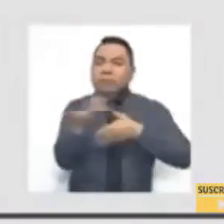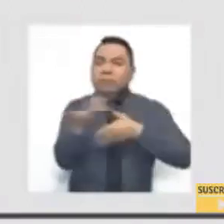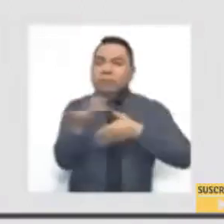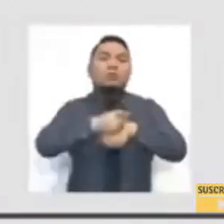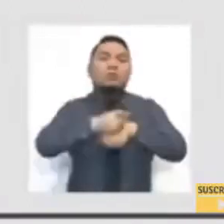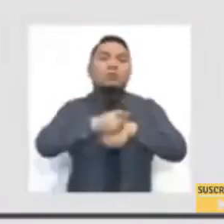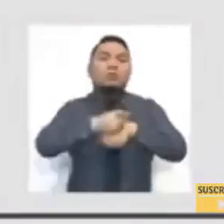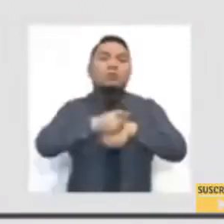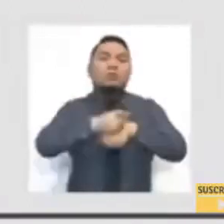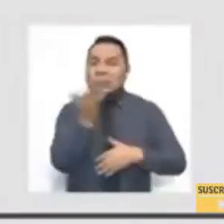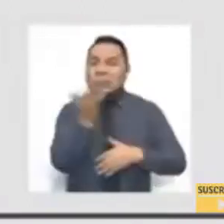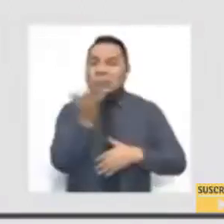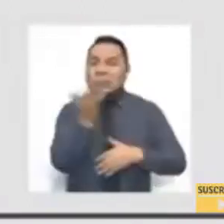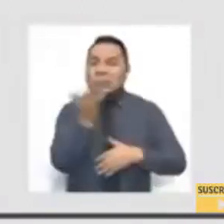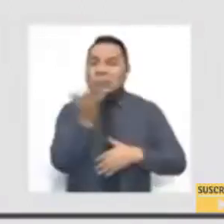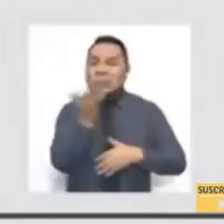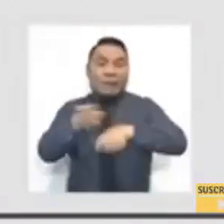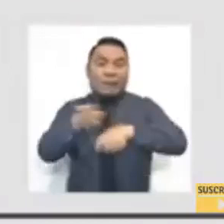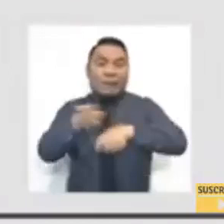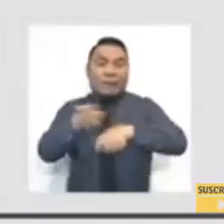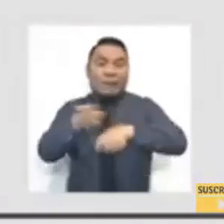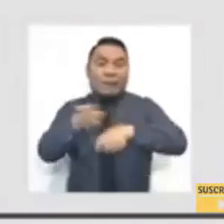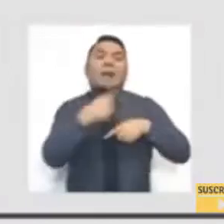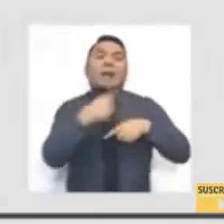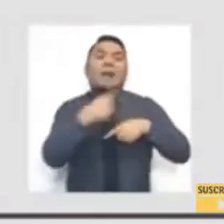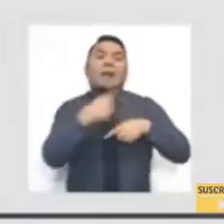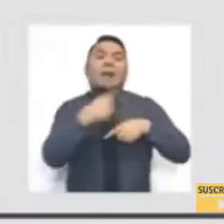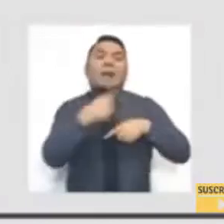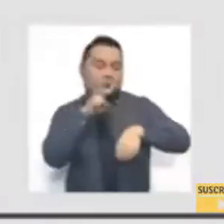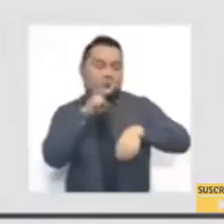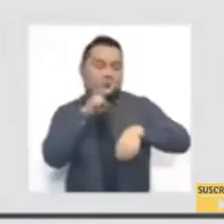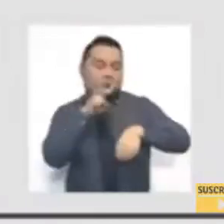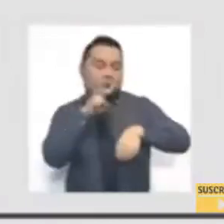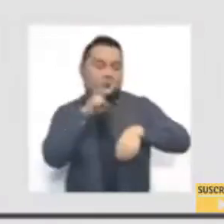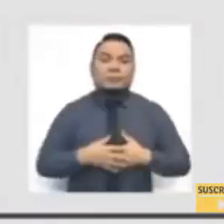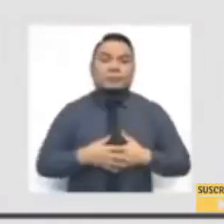participación. La administración de tiempo dependerá de cada uno.